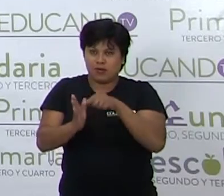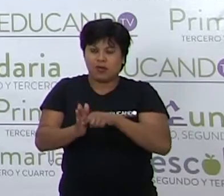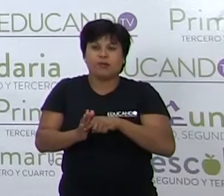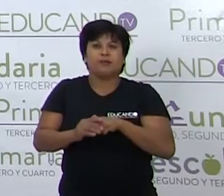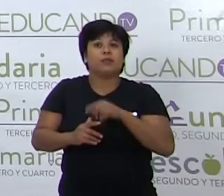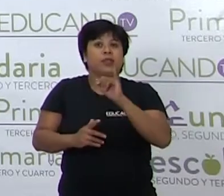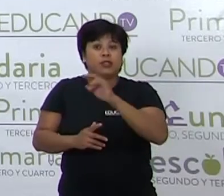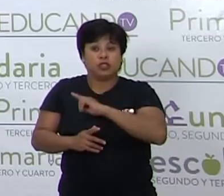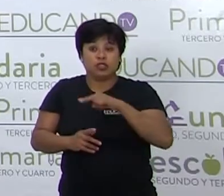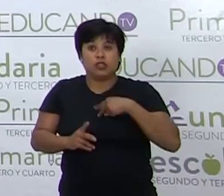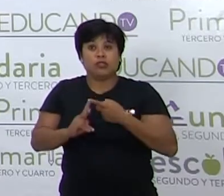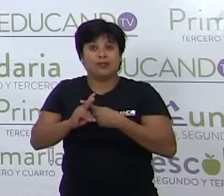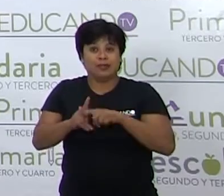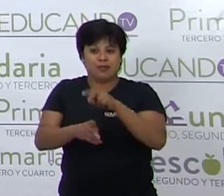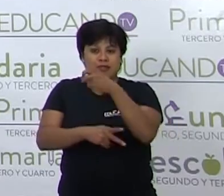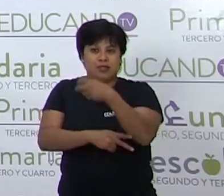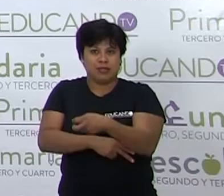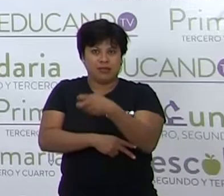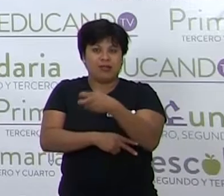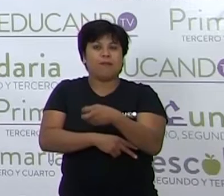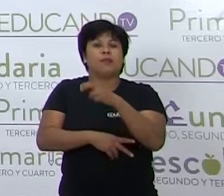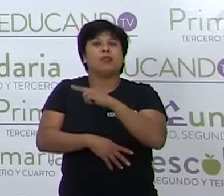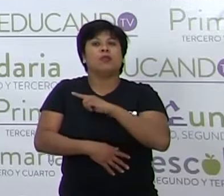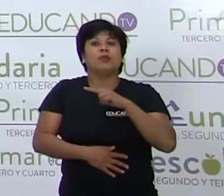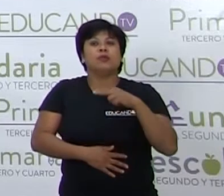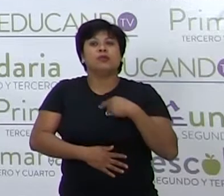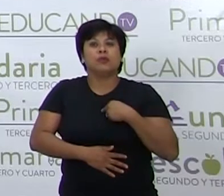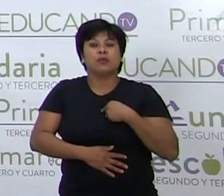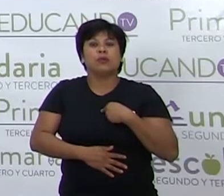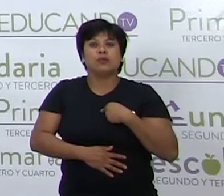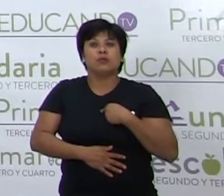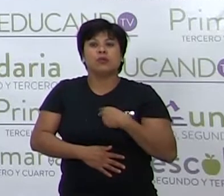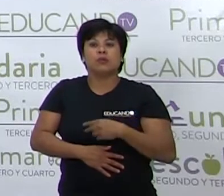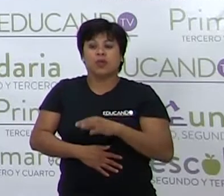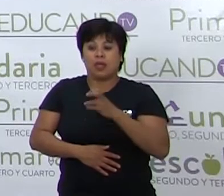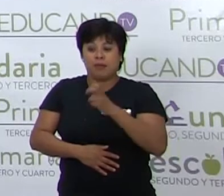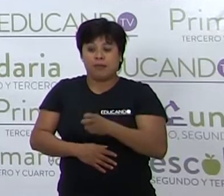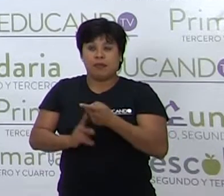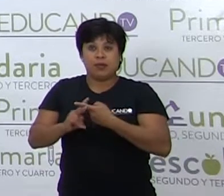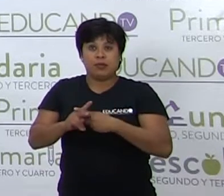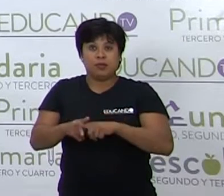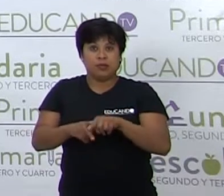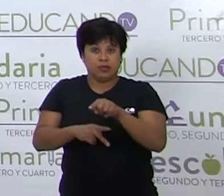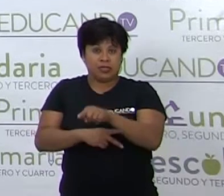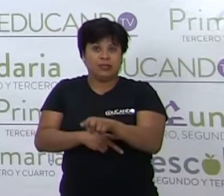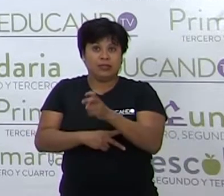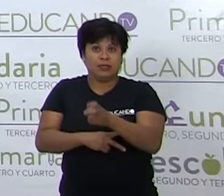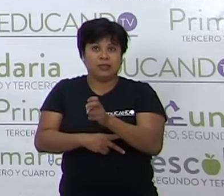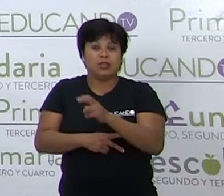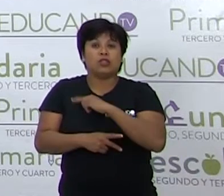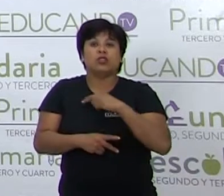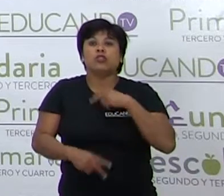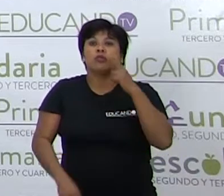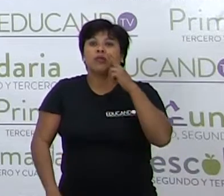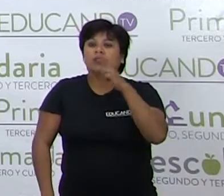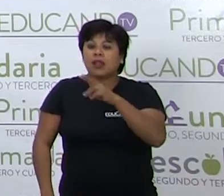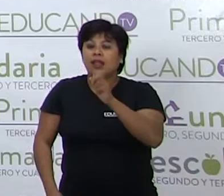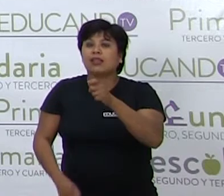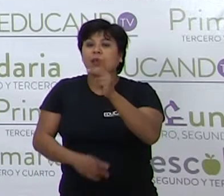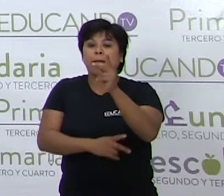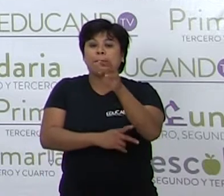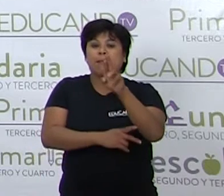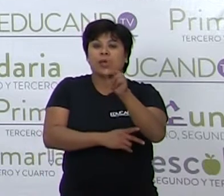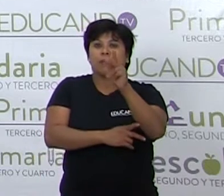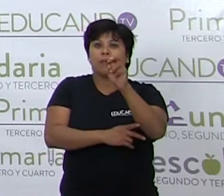partimos de acá vamos a de este vértice vamos a ver que esté perpendicular